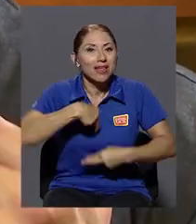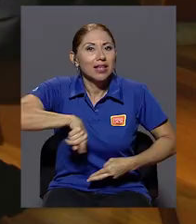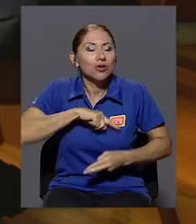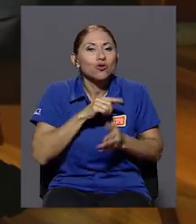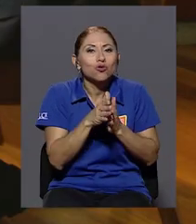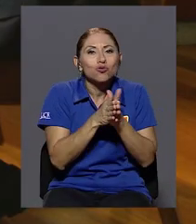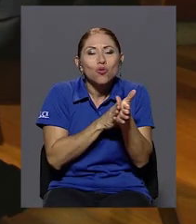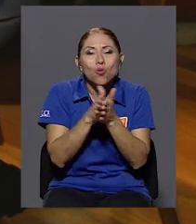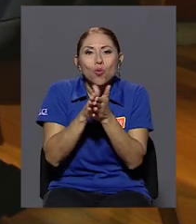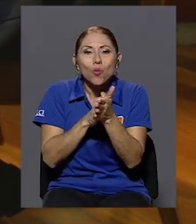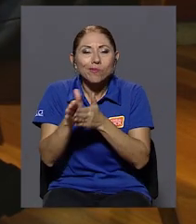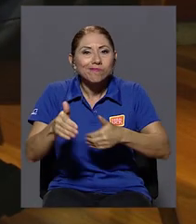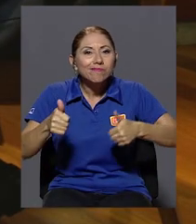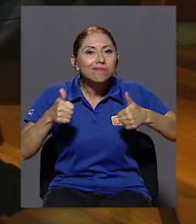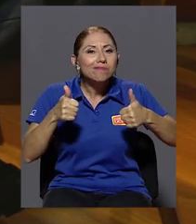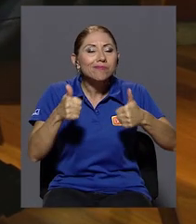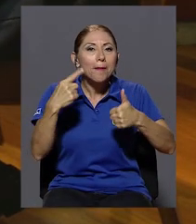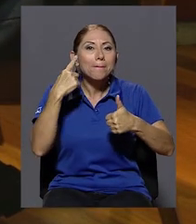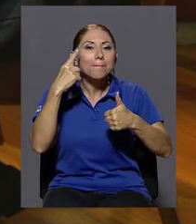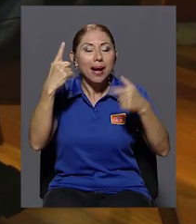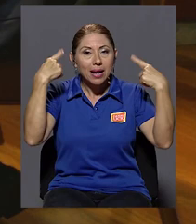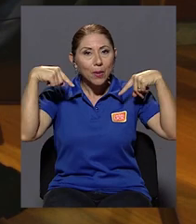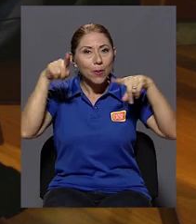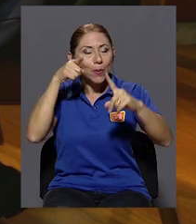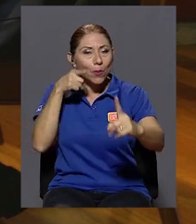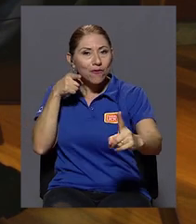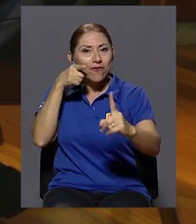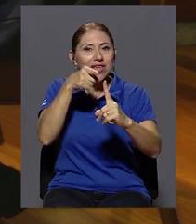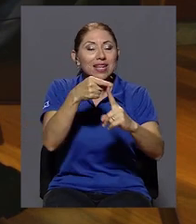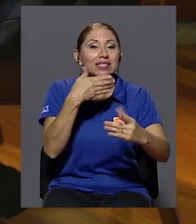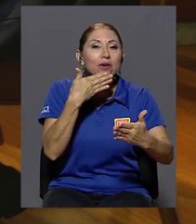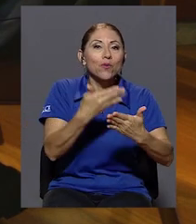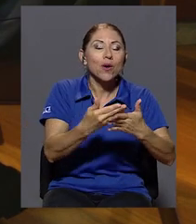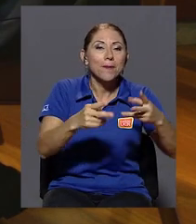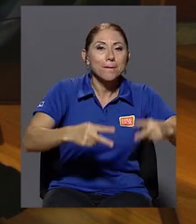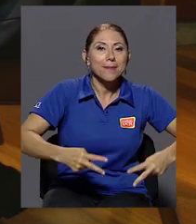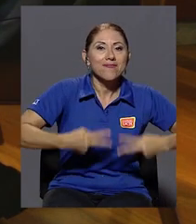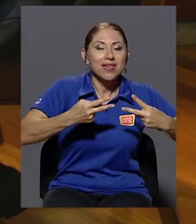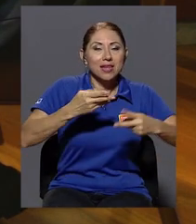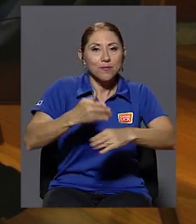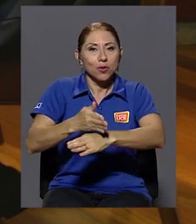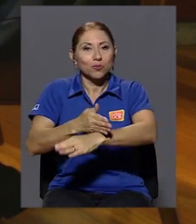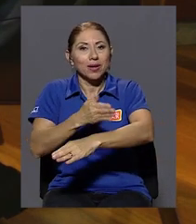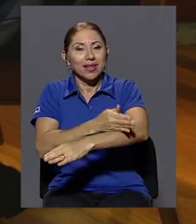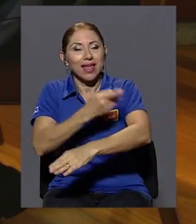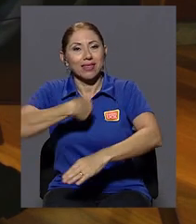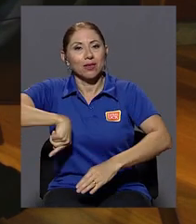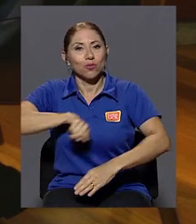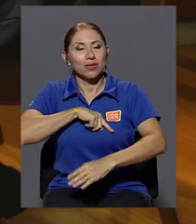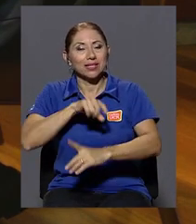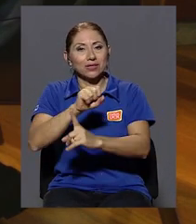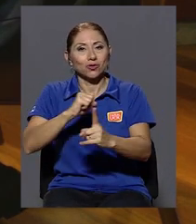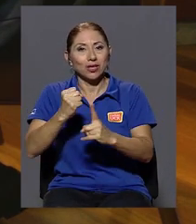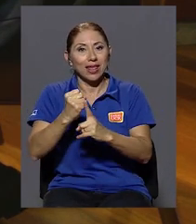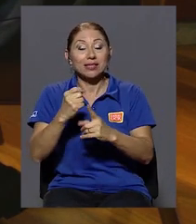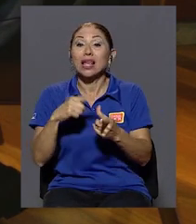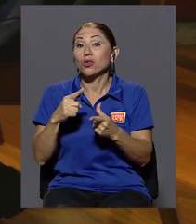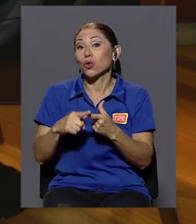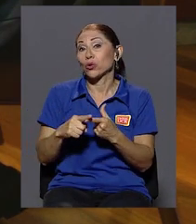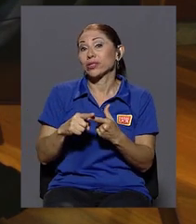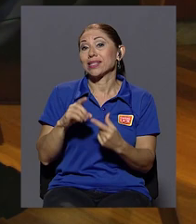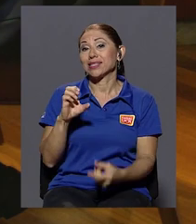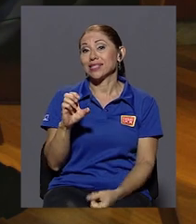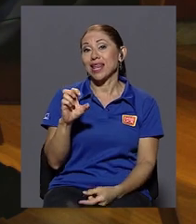de ser útiles a los fines de buen vivir y prosperidad que tienen nuestras sociedades. Entonces, la